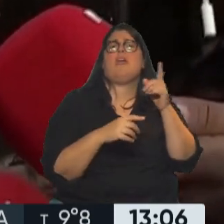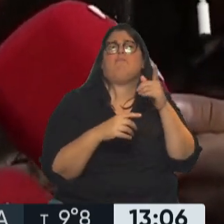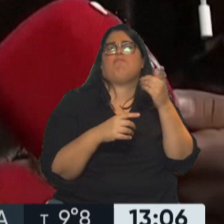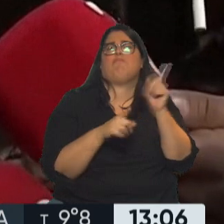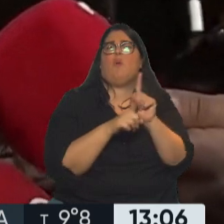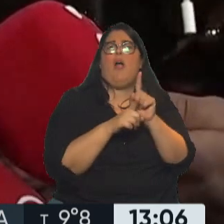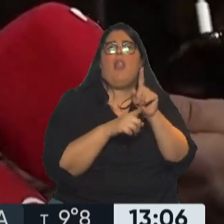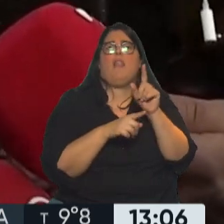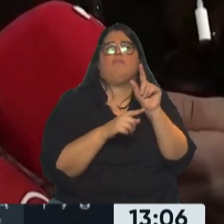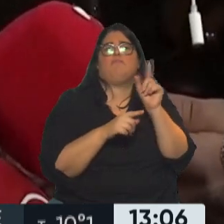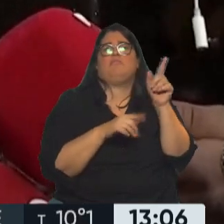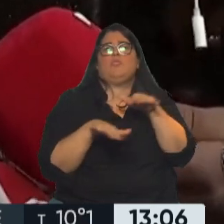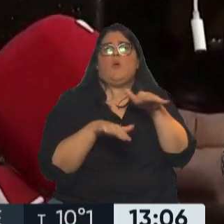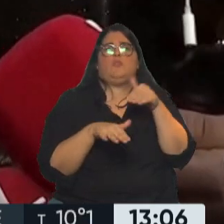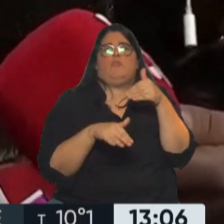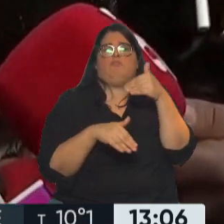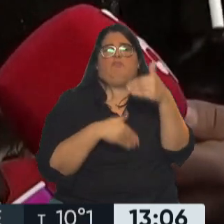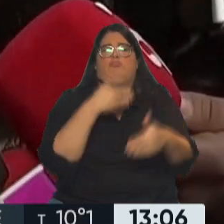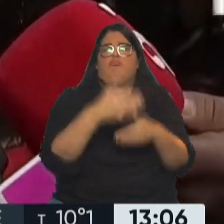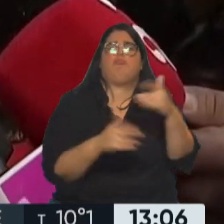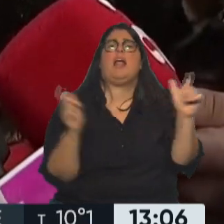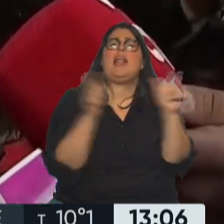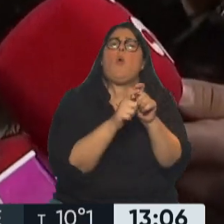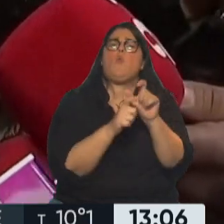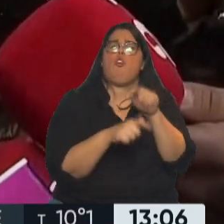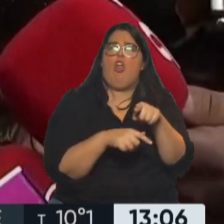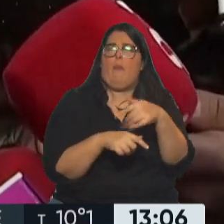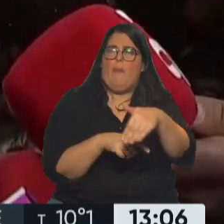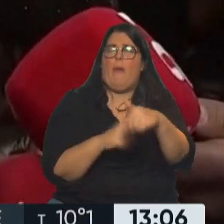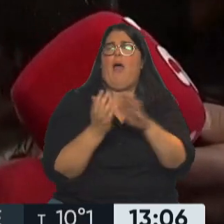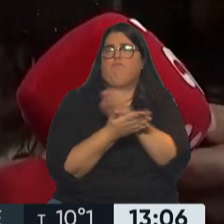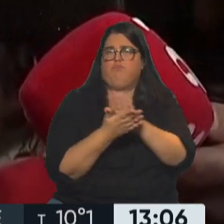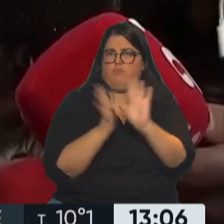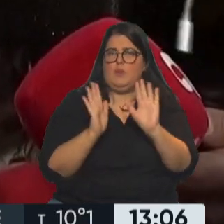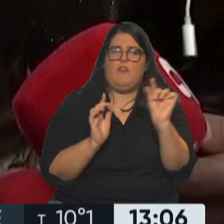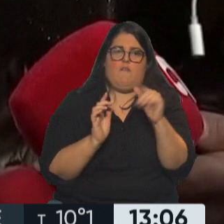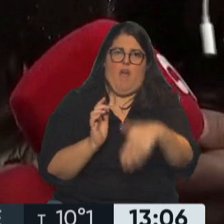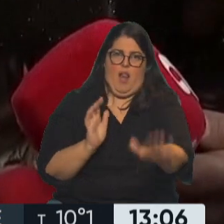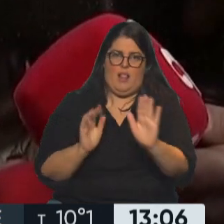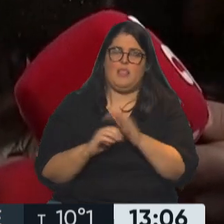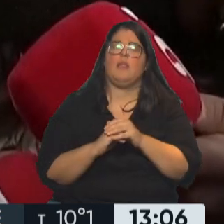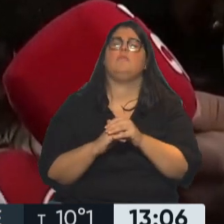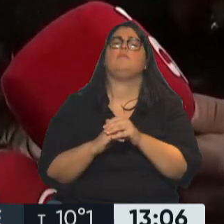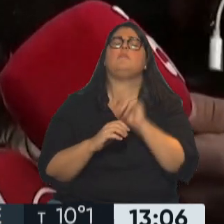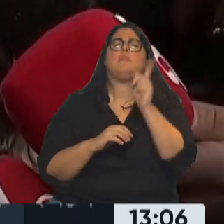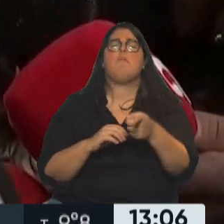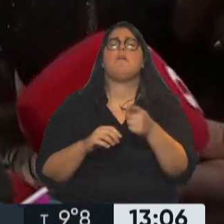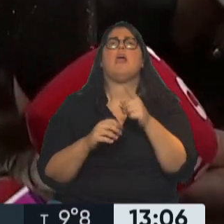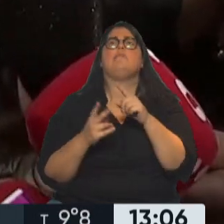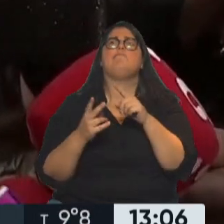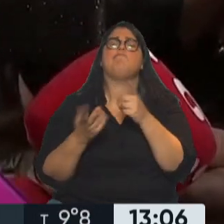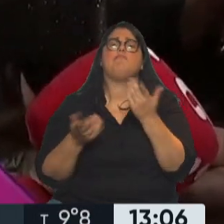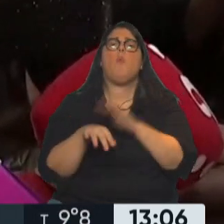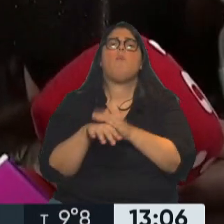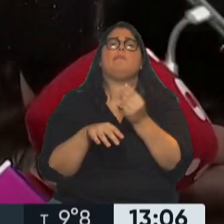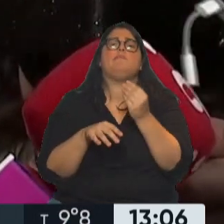van a aclarar en las próximas reuniones de la Reserva Federal, que todavía tienen un tiempo. Y además el proceso que